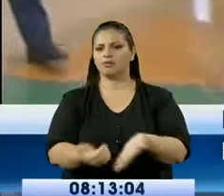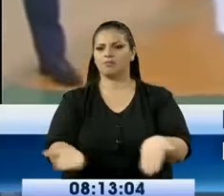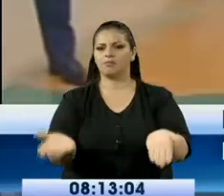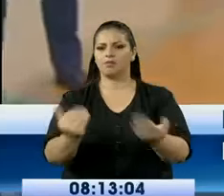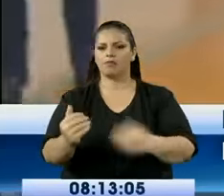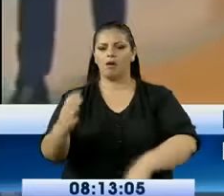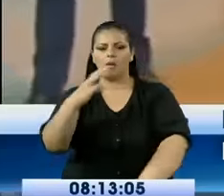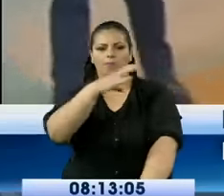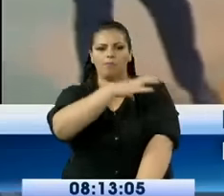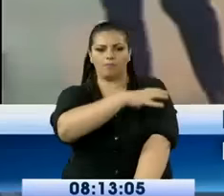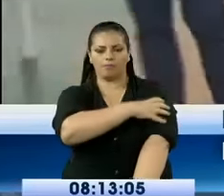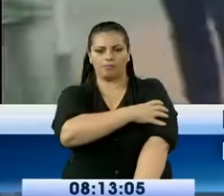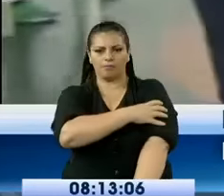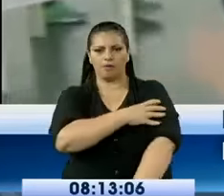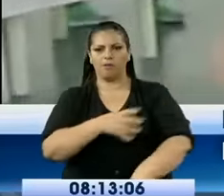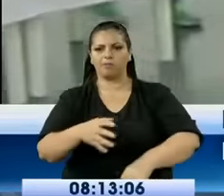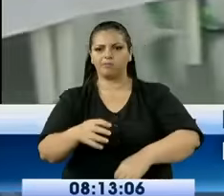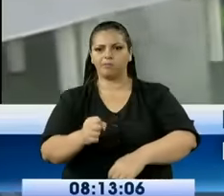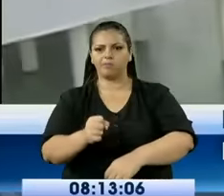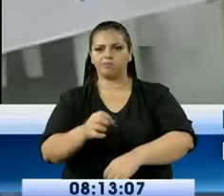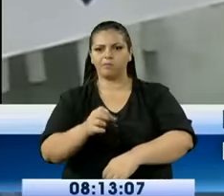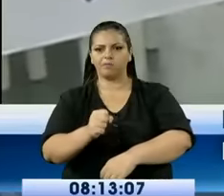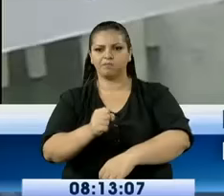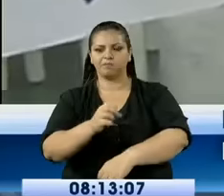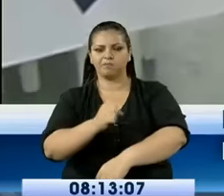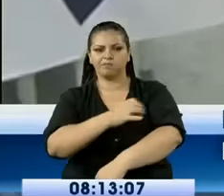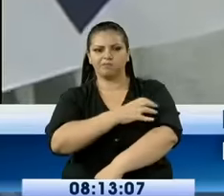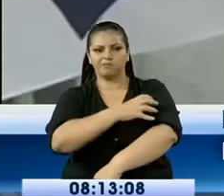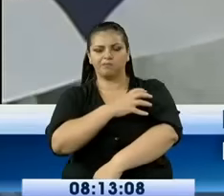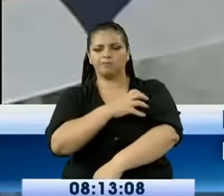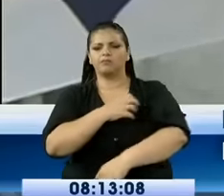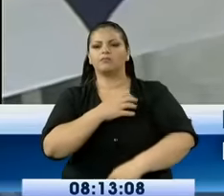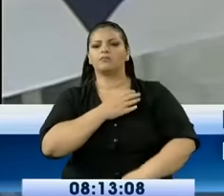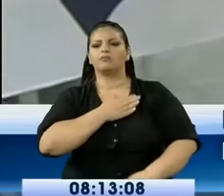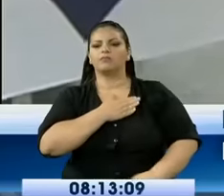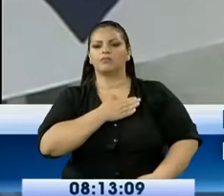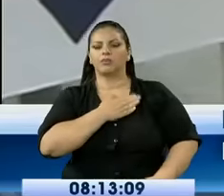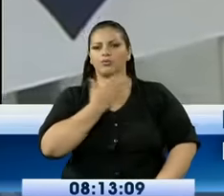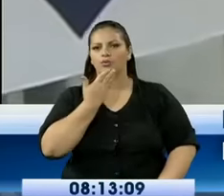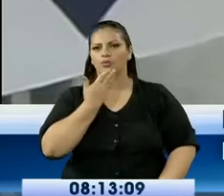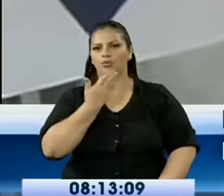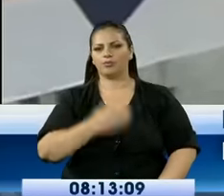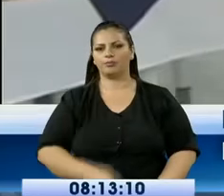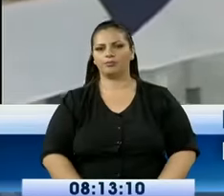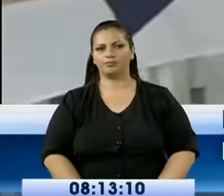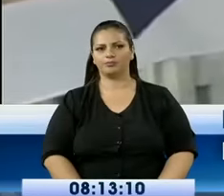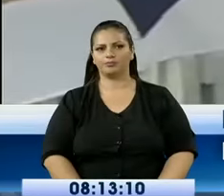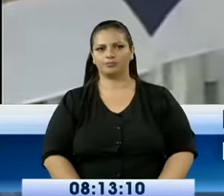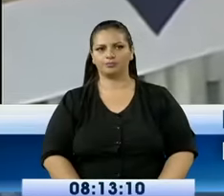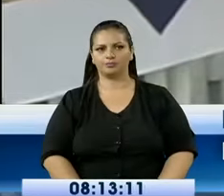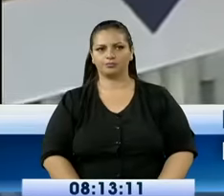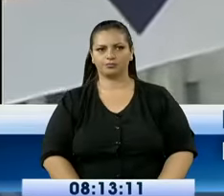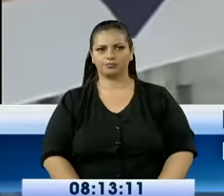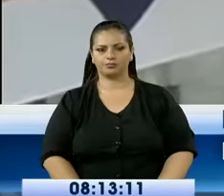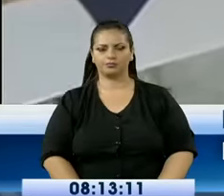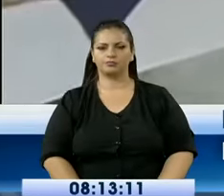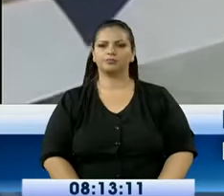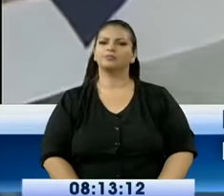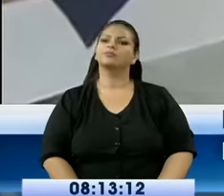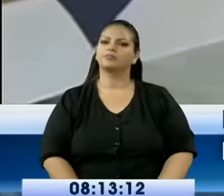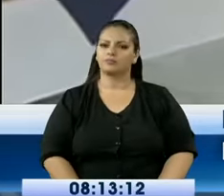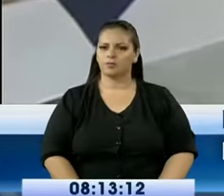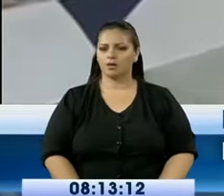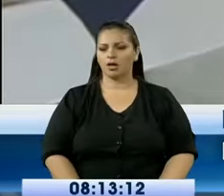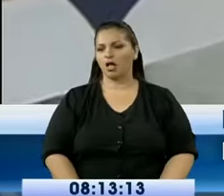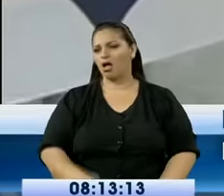peso, eso más adelante. Pero de momento les puedo contar que la diabetes no necesariamente tiene que ser grave